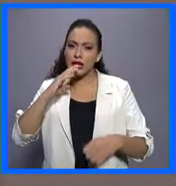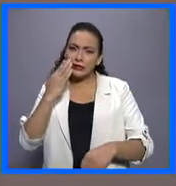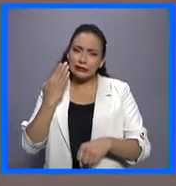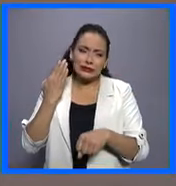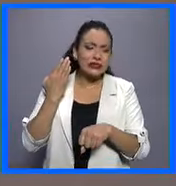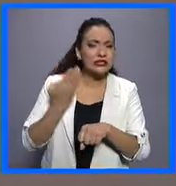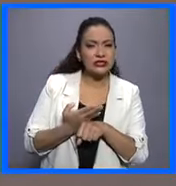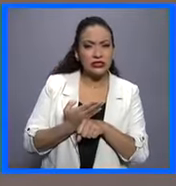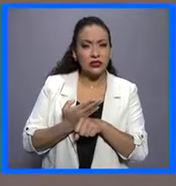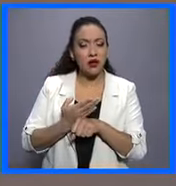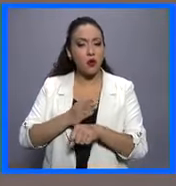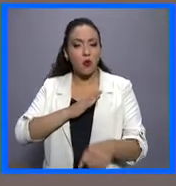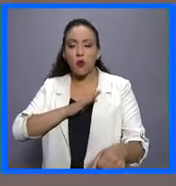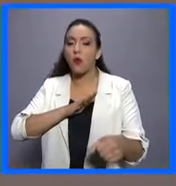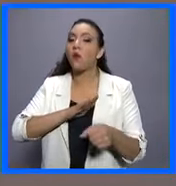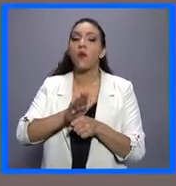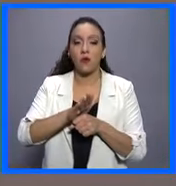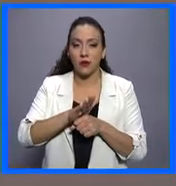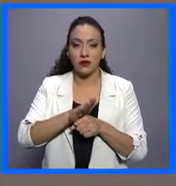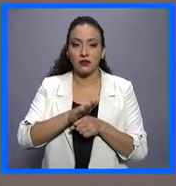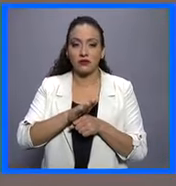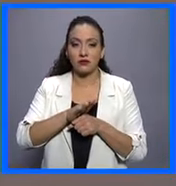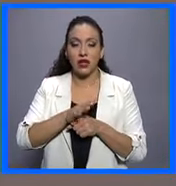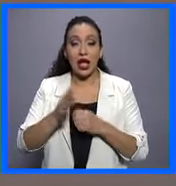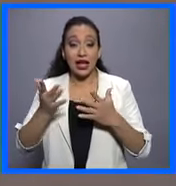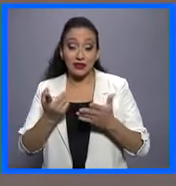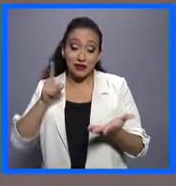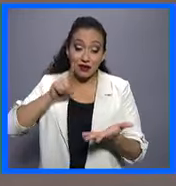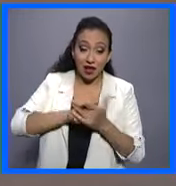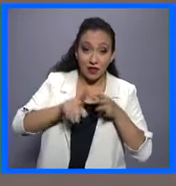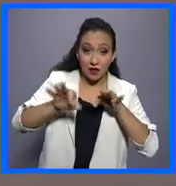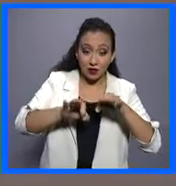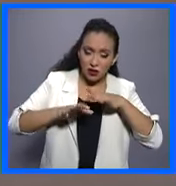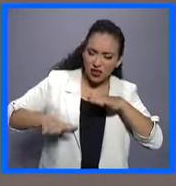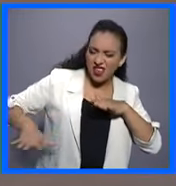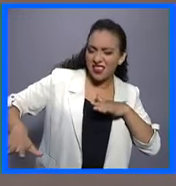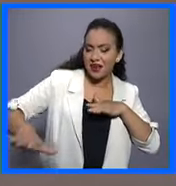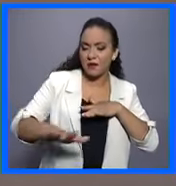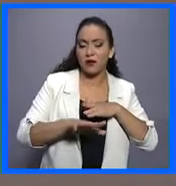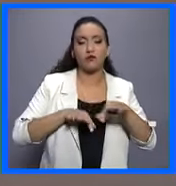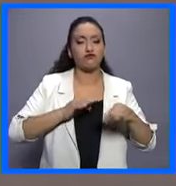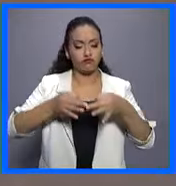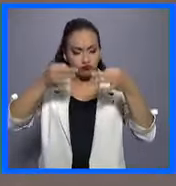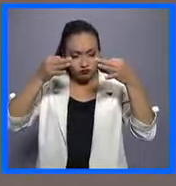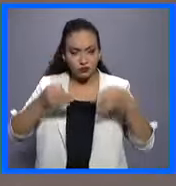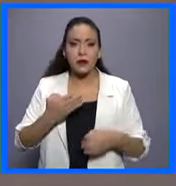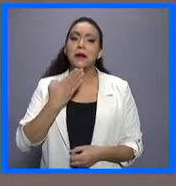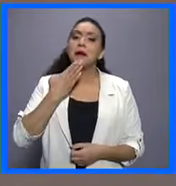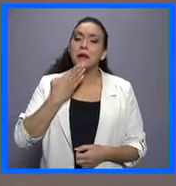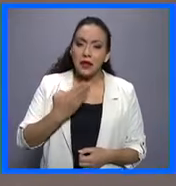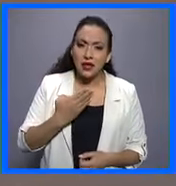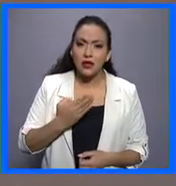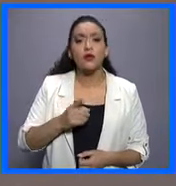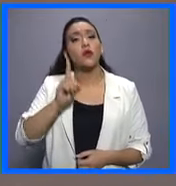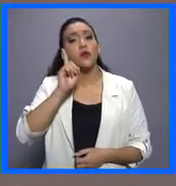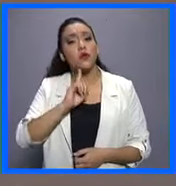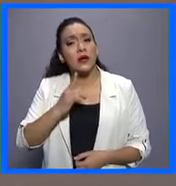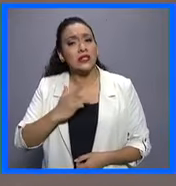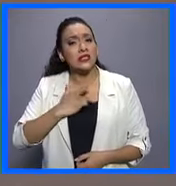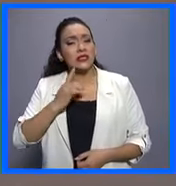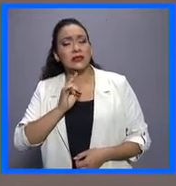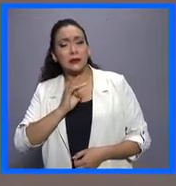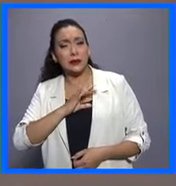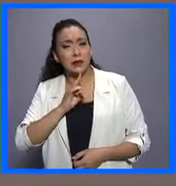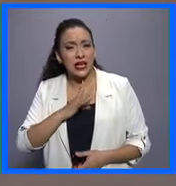misión de construir el mejor ambiente de trabajo, en donde ninguna compañera